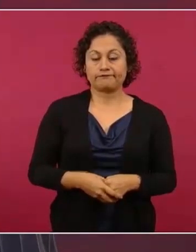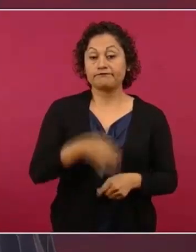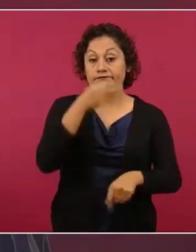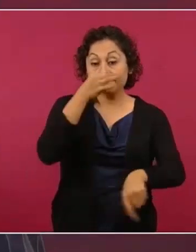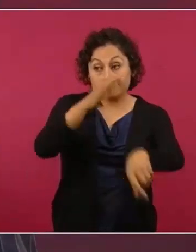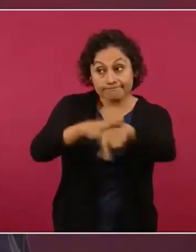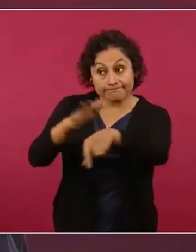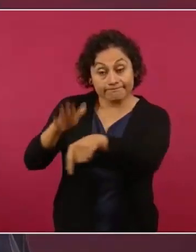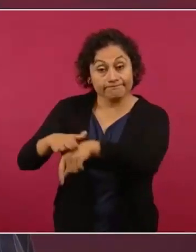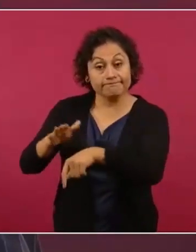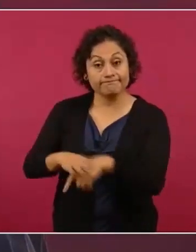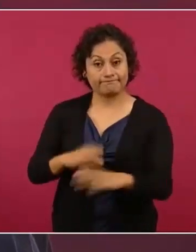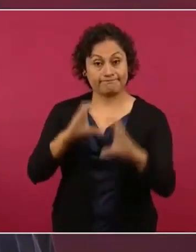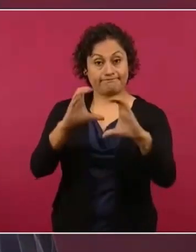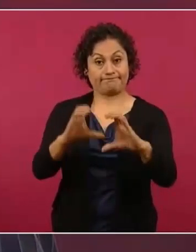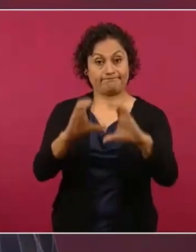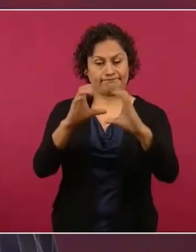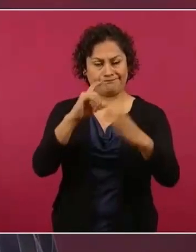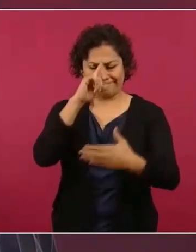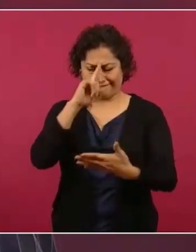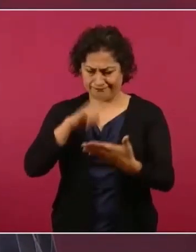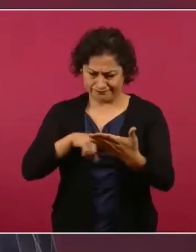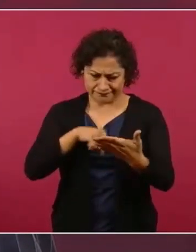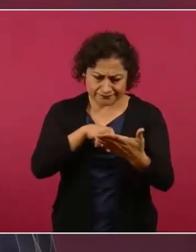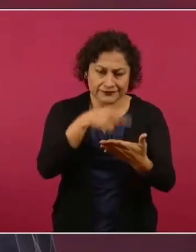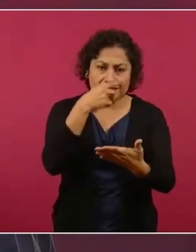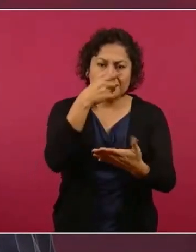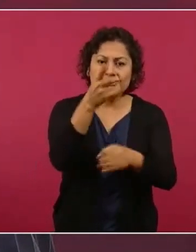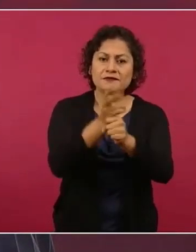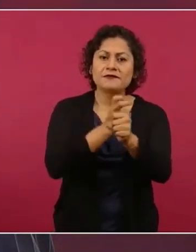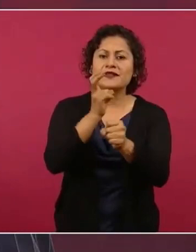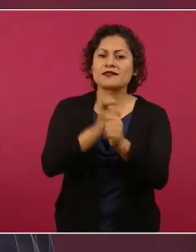Creo que va a ser el domingo.